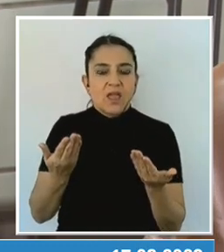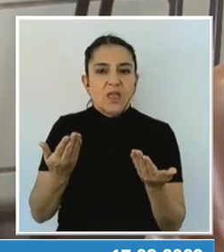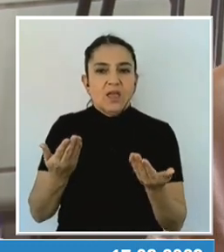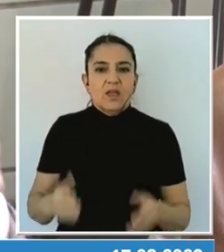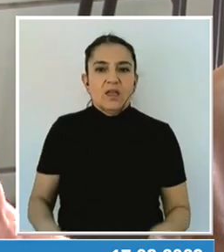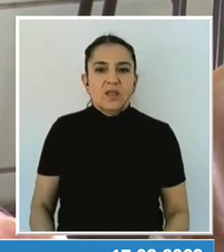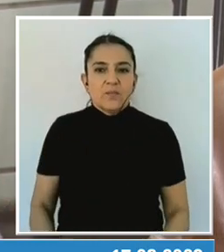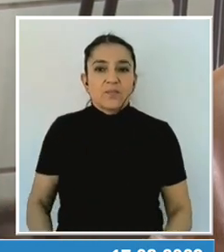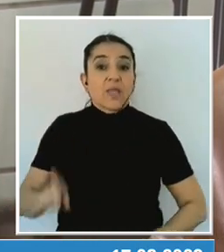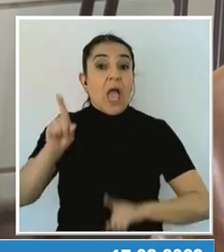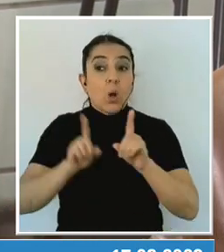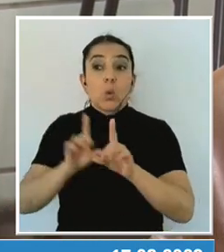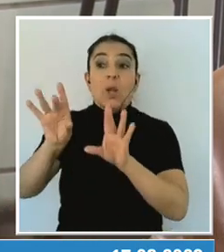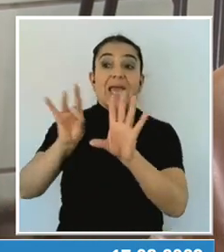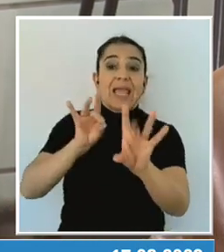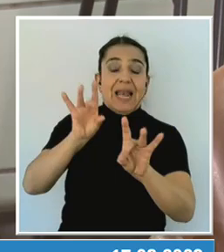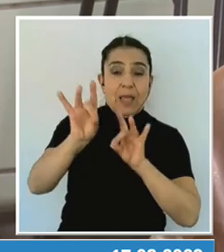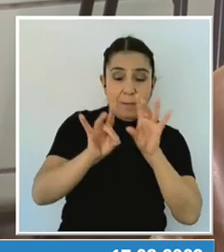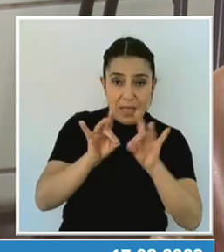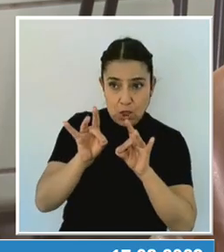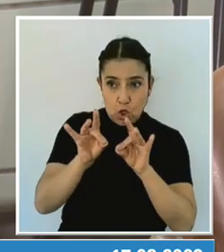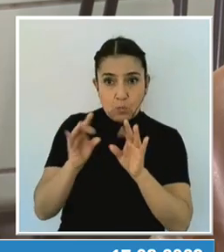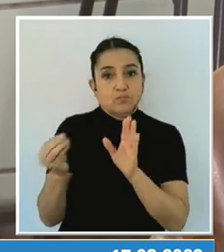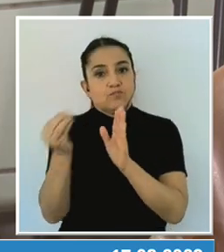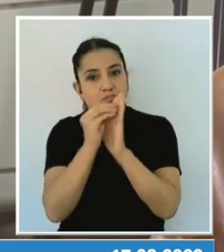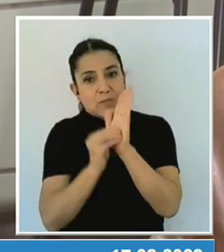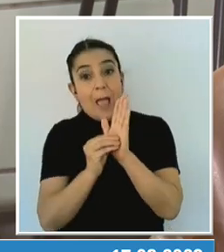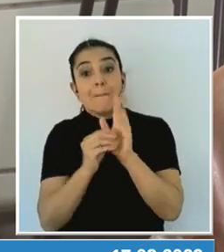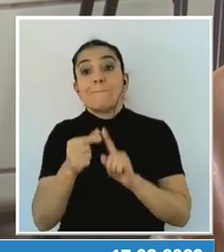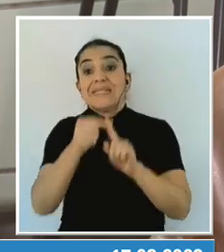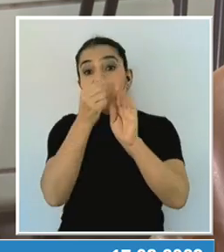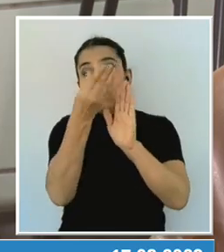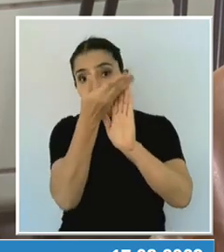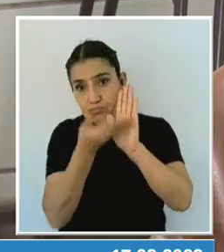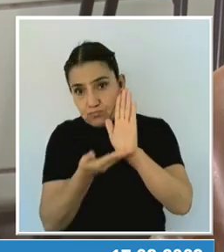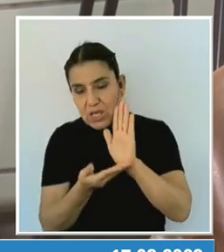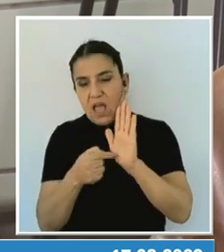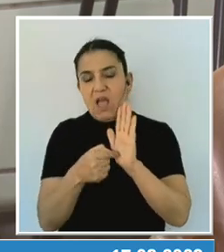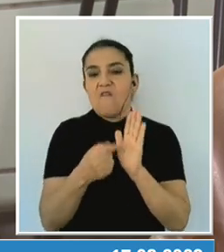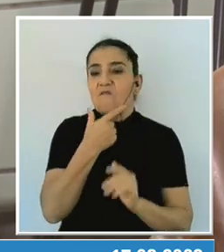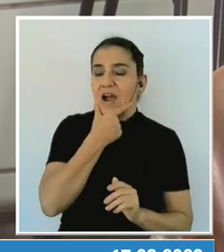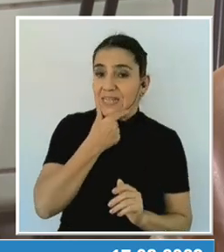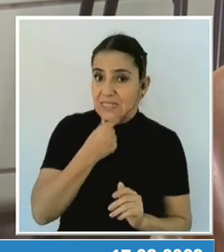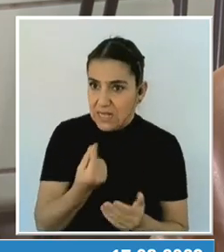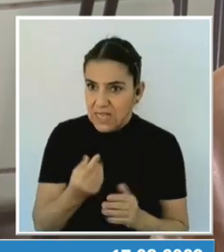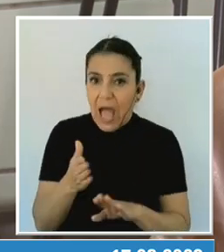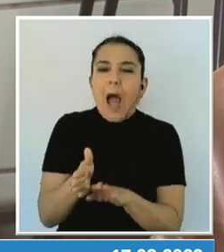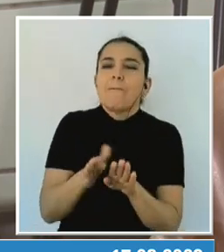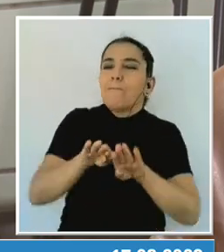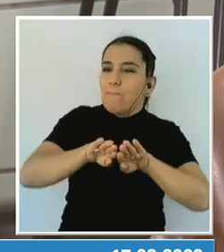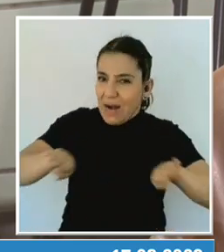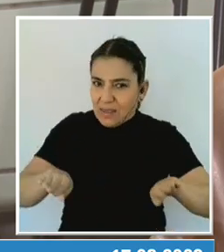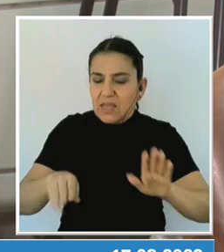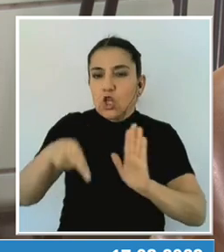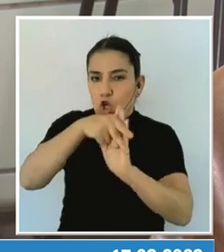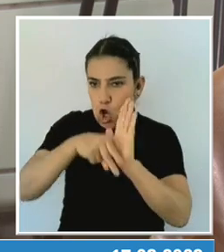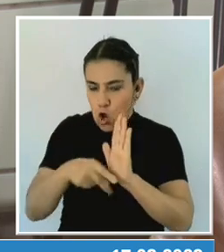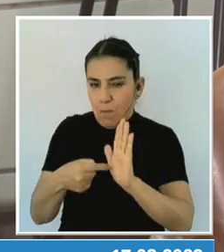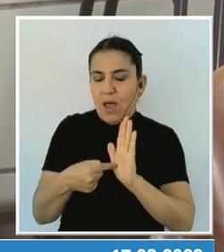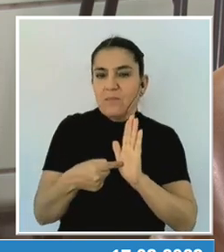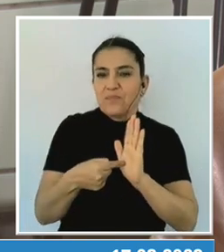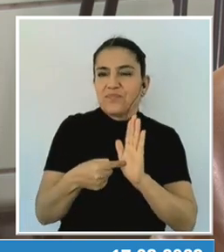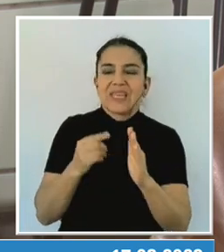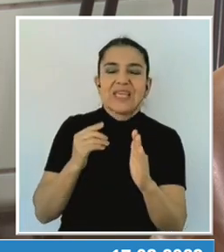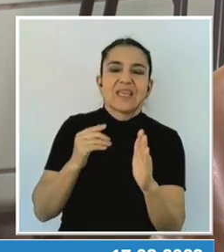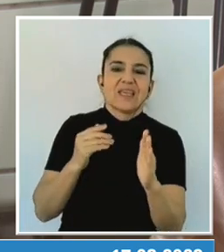algunos elementos en los principios que faciliten, fuera de las normas orgánicas, que se evite